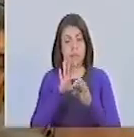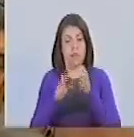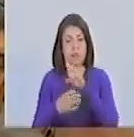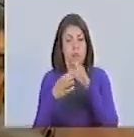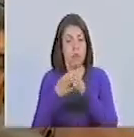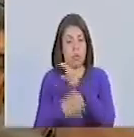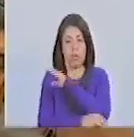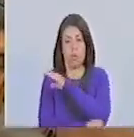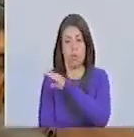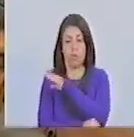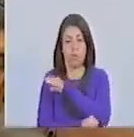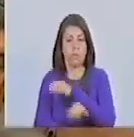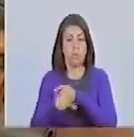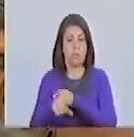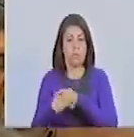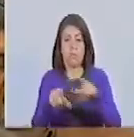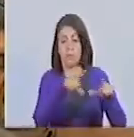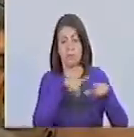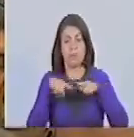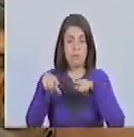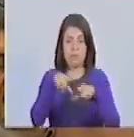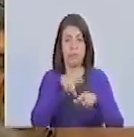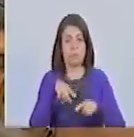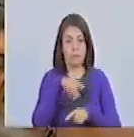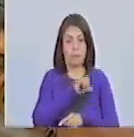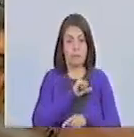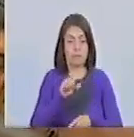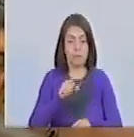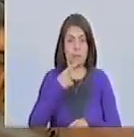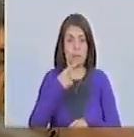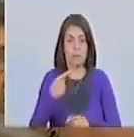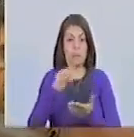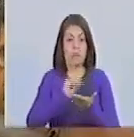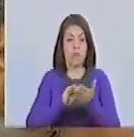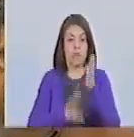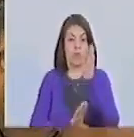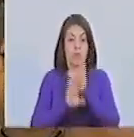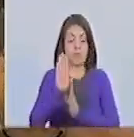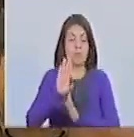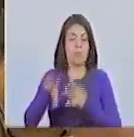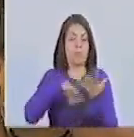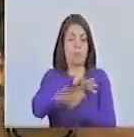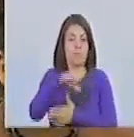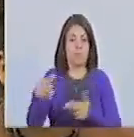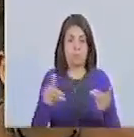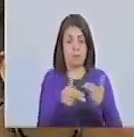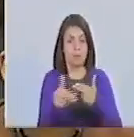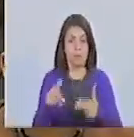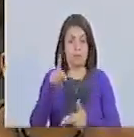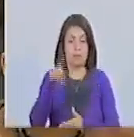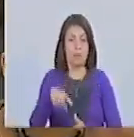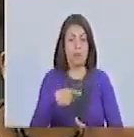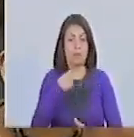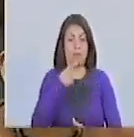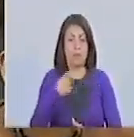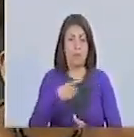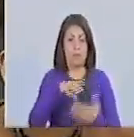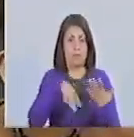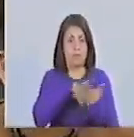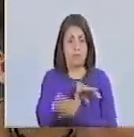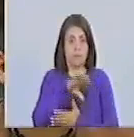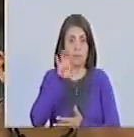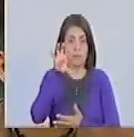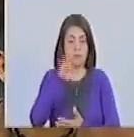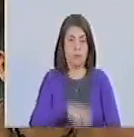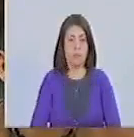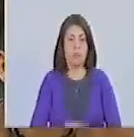pandillas en los territorios salvadoreños con la intención de incrementar la violencia y además de eso de desestabilizar el